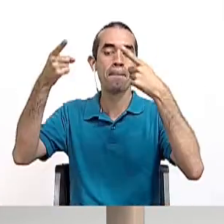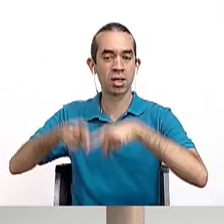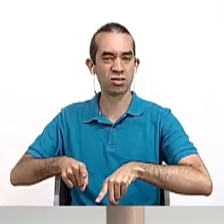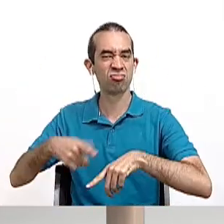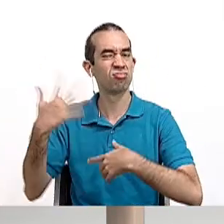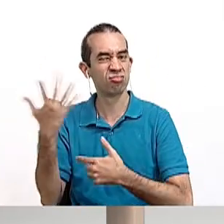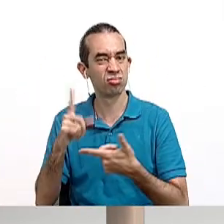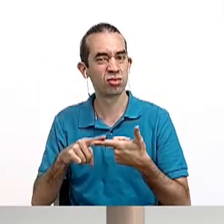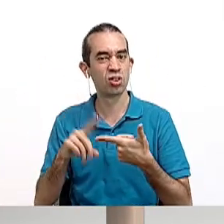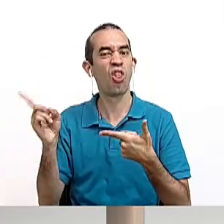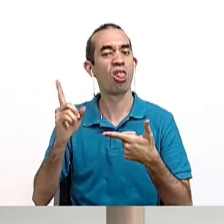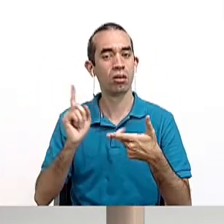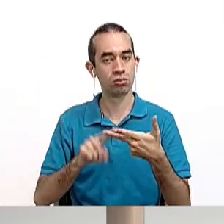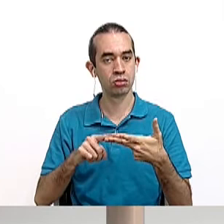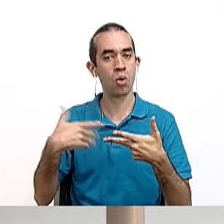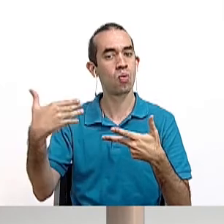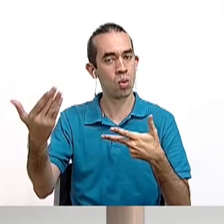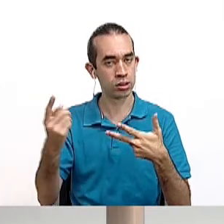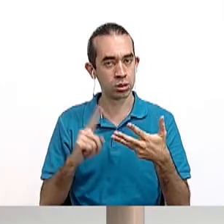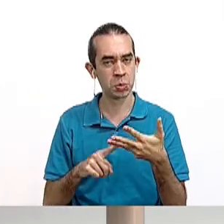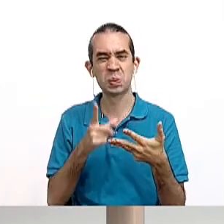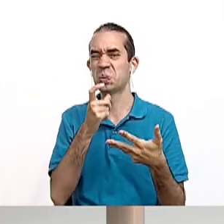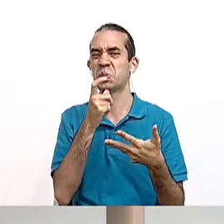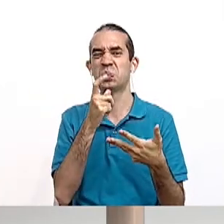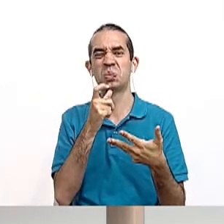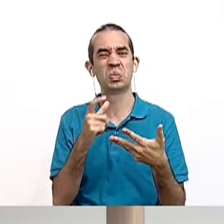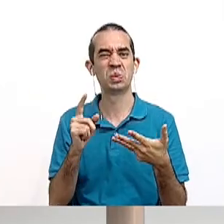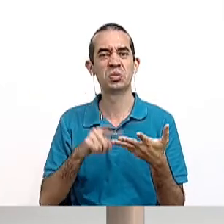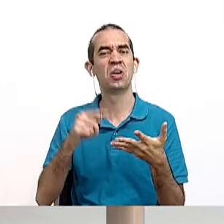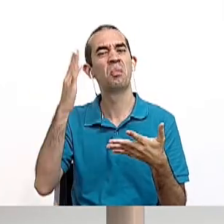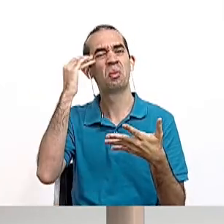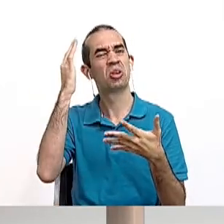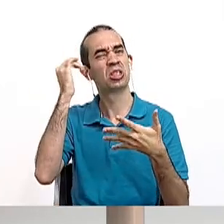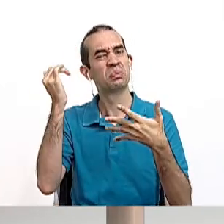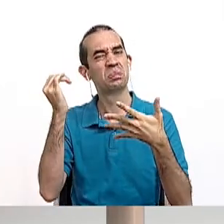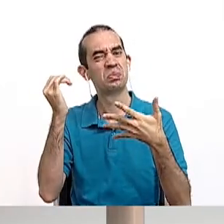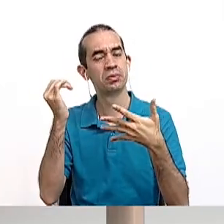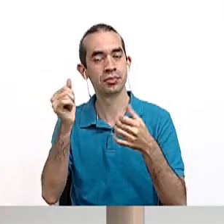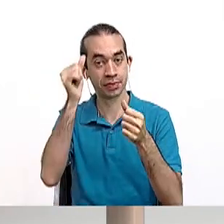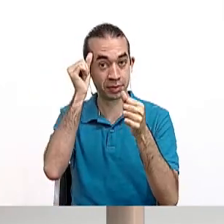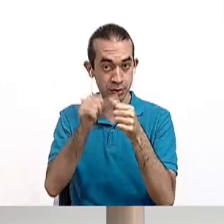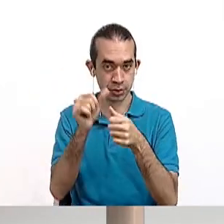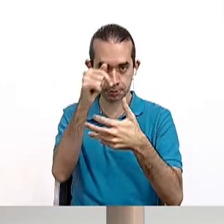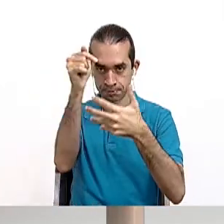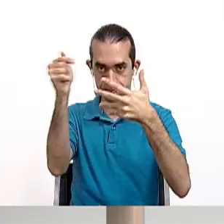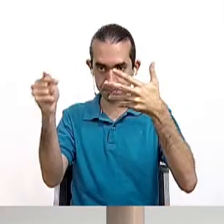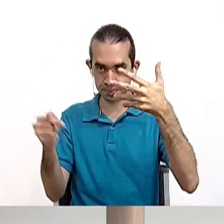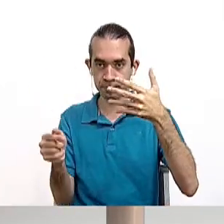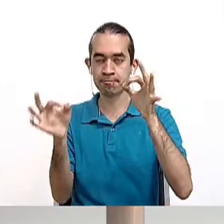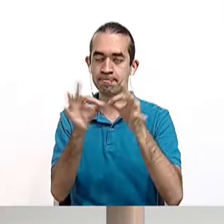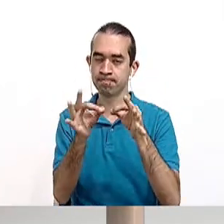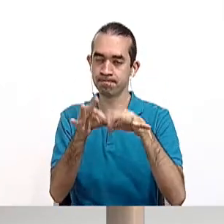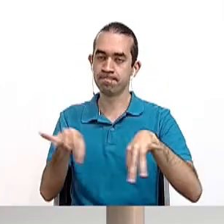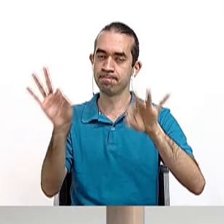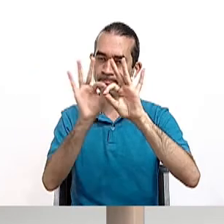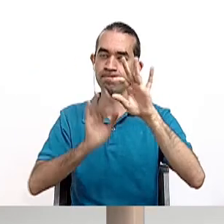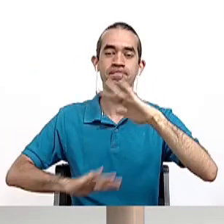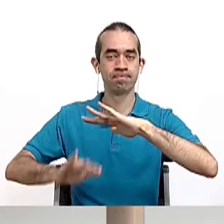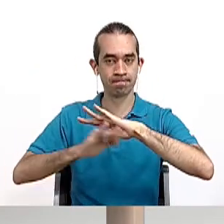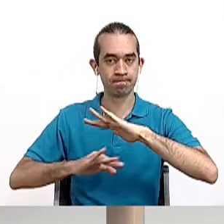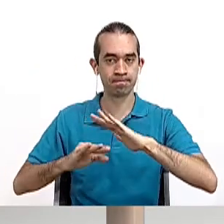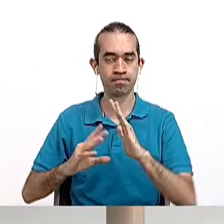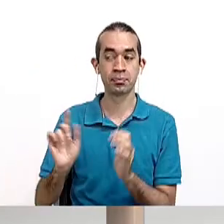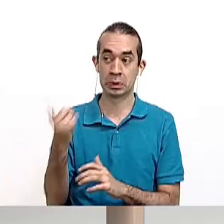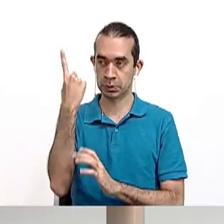se dio, cuándo se dio y quiénes son las personas involucradas y por qué se dio. Recuerden esas 5 preguntas básicas cuando construyan el